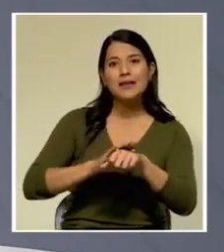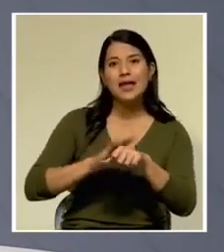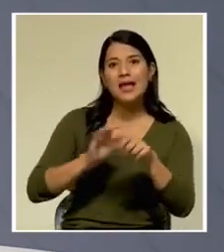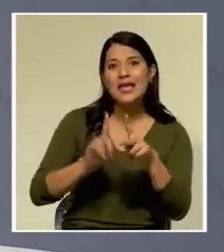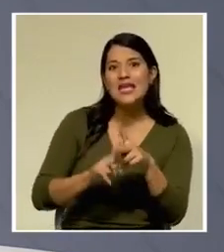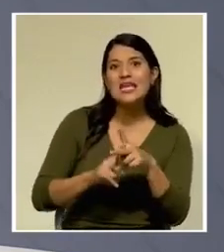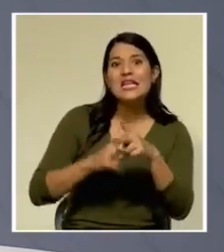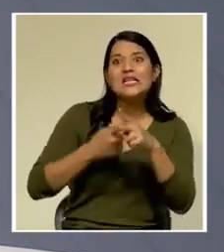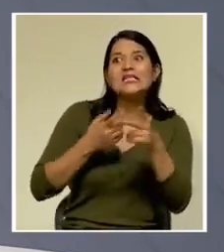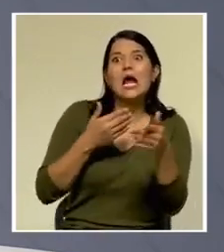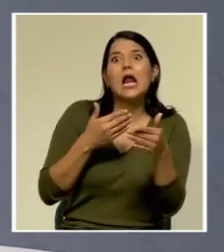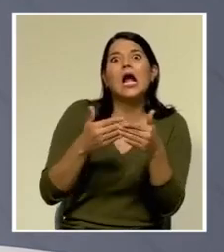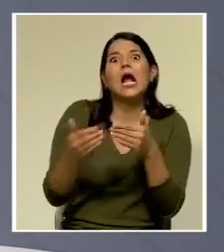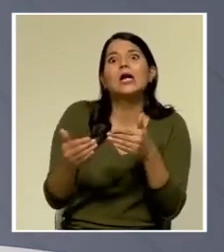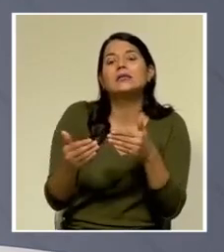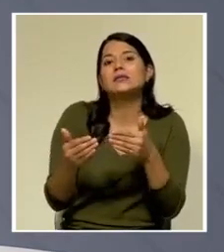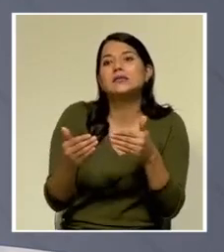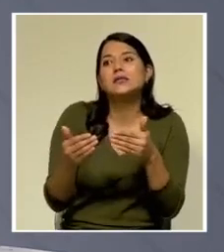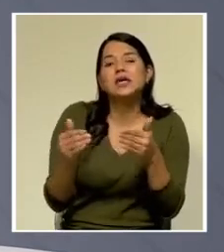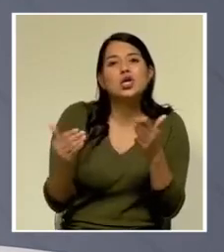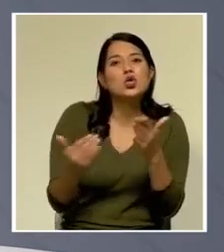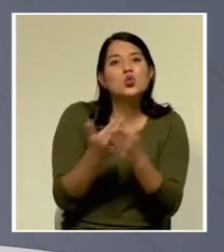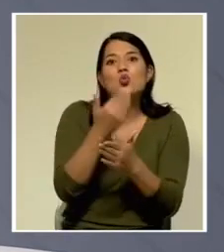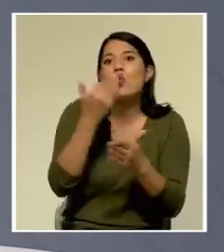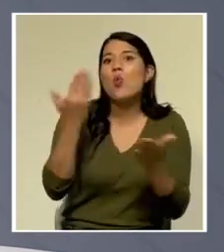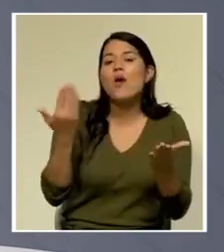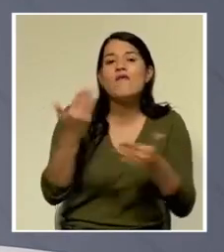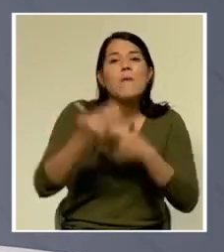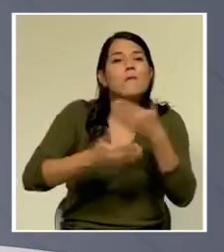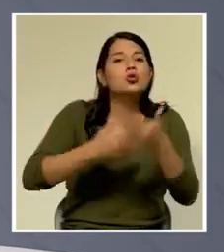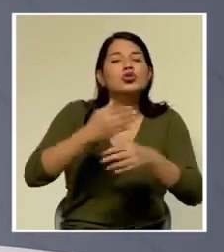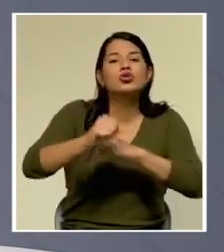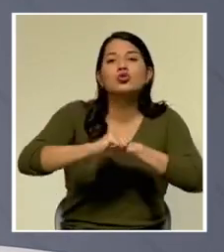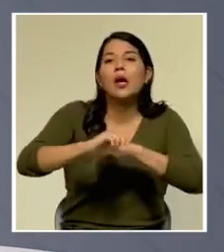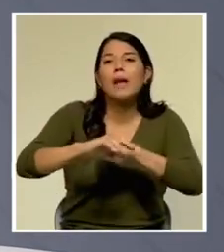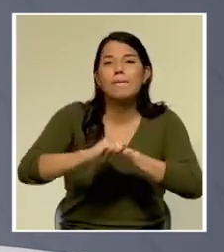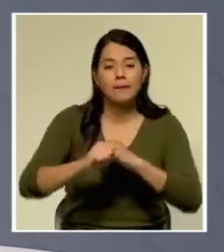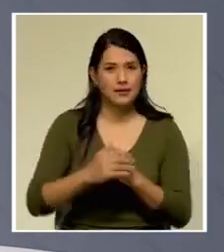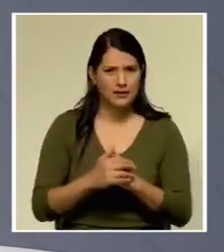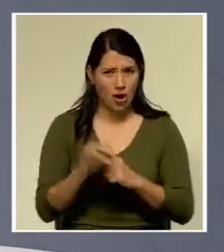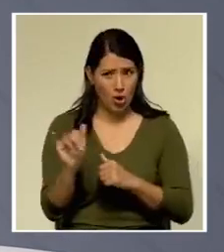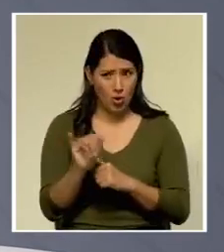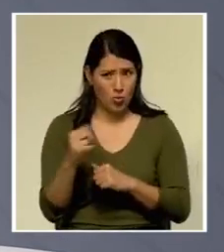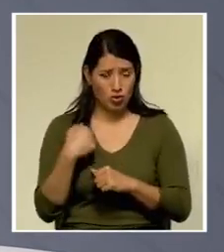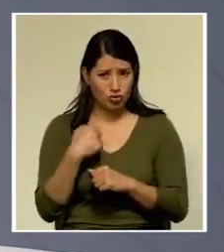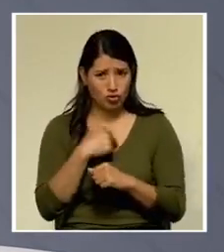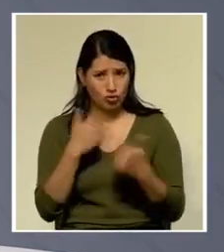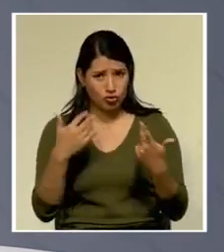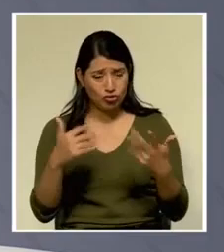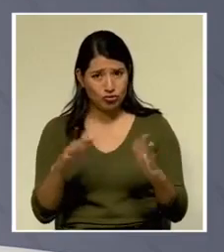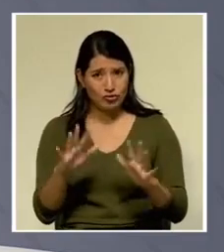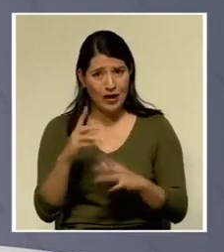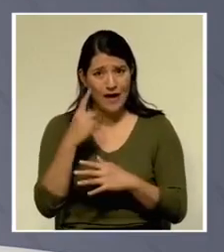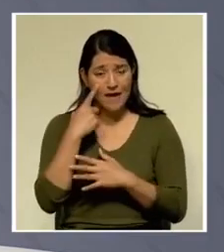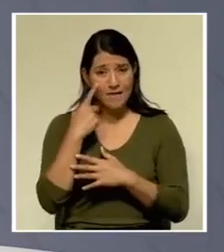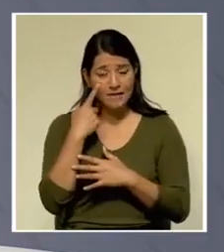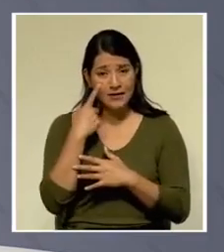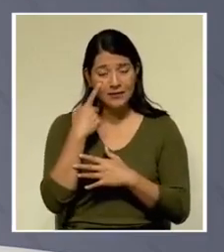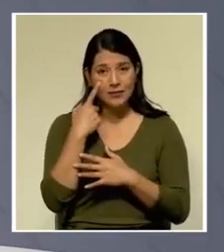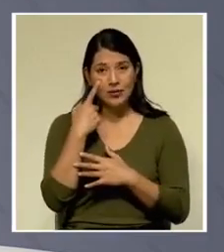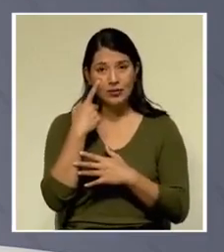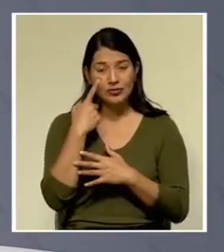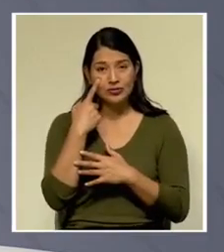borrón y cuenta nueva, y una nueva campaña, como lo hemos visto también en la